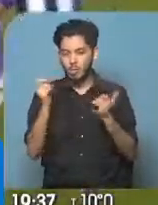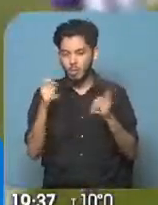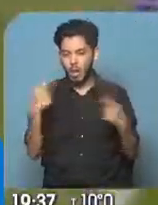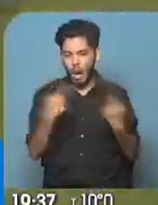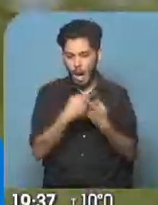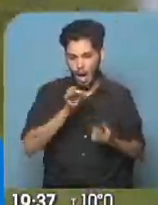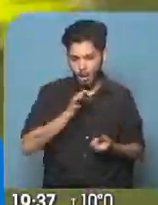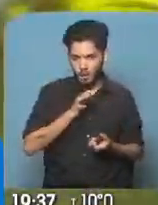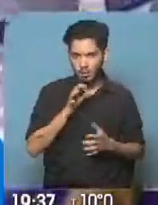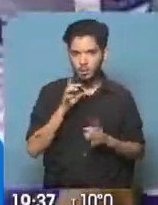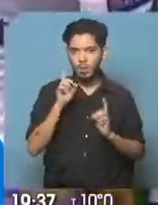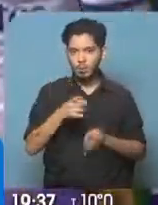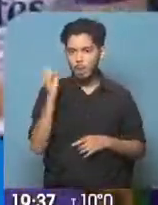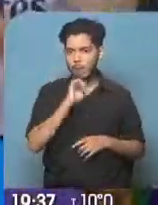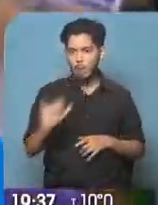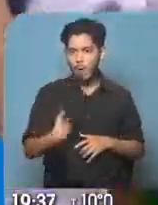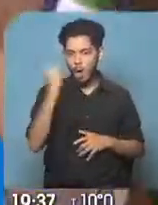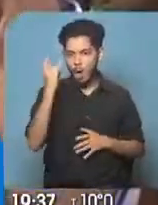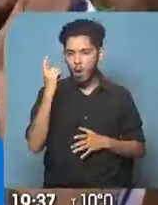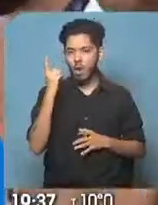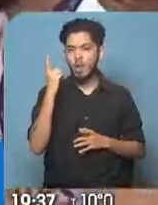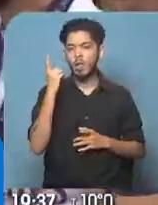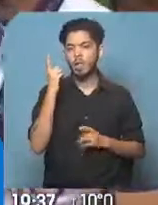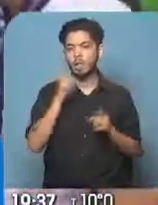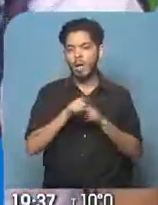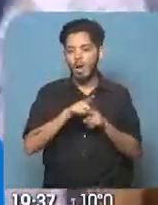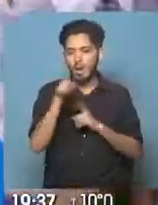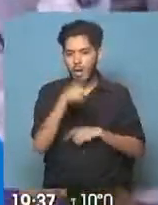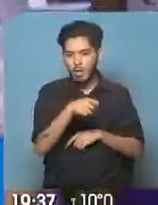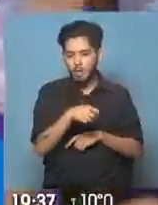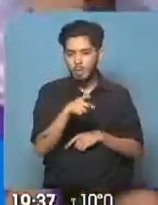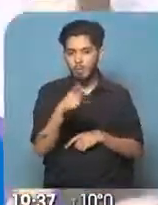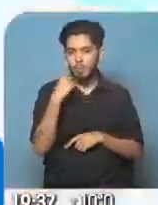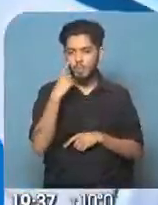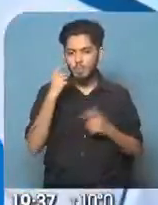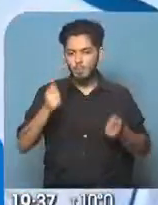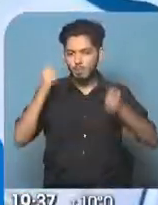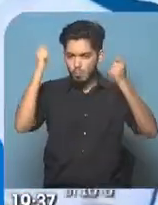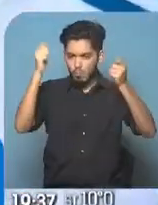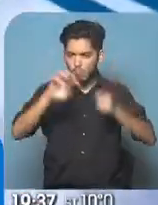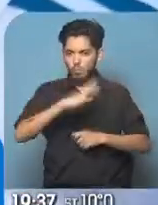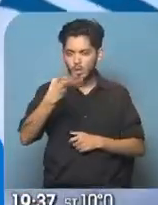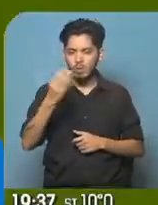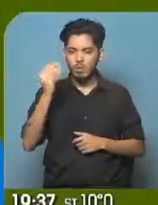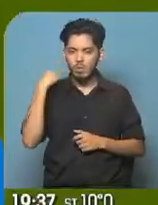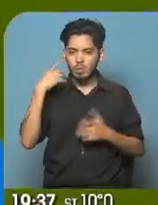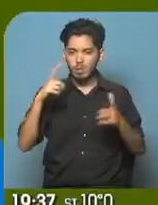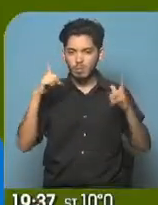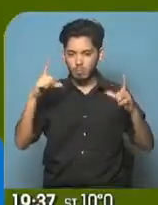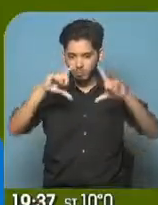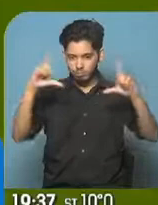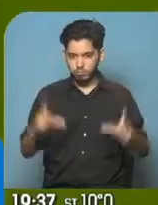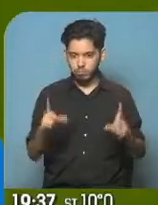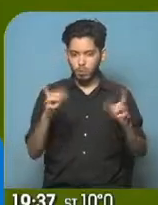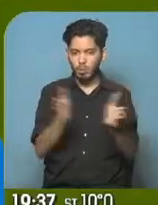y que le ha marcado uno de los mejores goles de su carrera. Cristiano Ronaldo, que ha levantado en 4 oportunidades esa Copa La Orejona con el